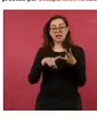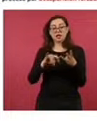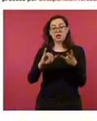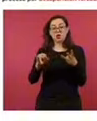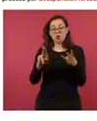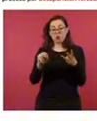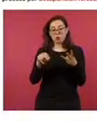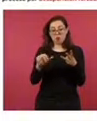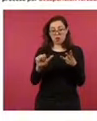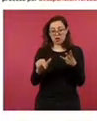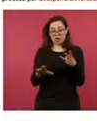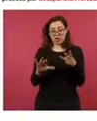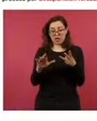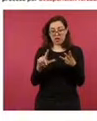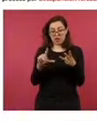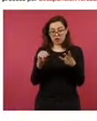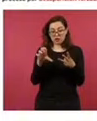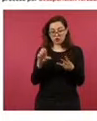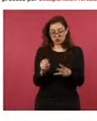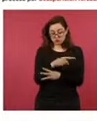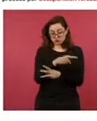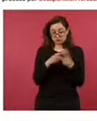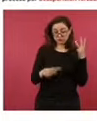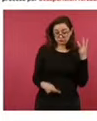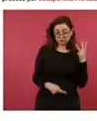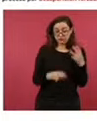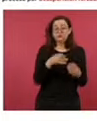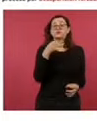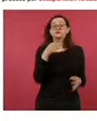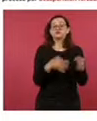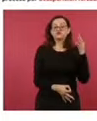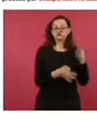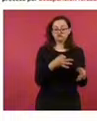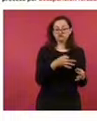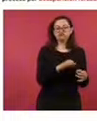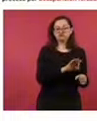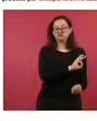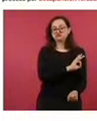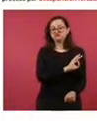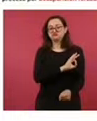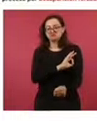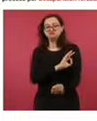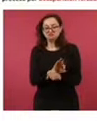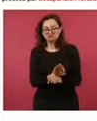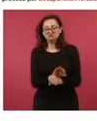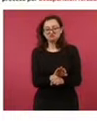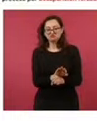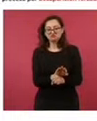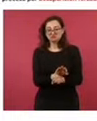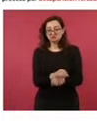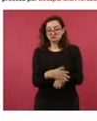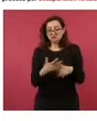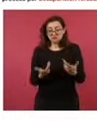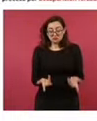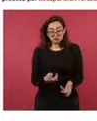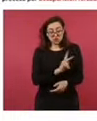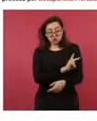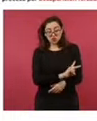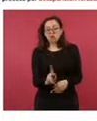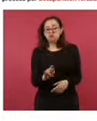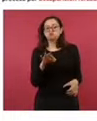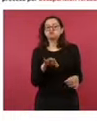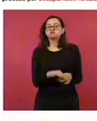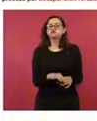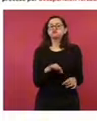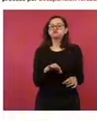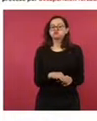Carlos Ramírez Benítez el 24 de junio le conceden por por unanimidad de votos